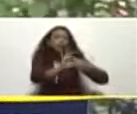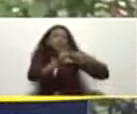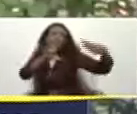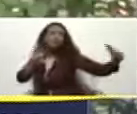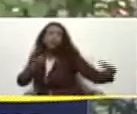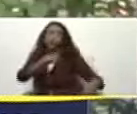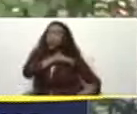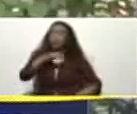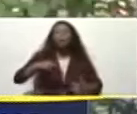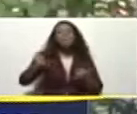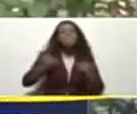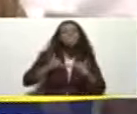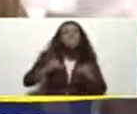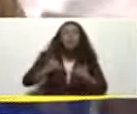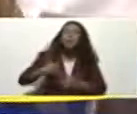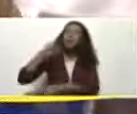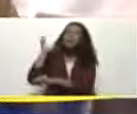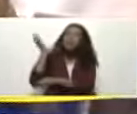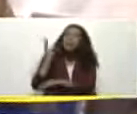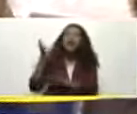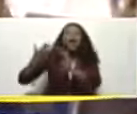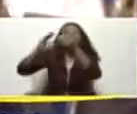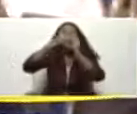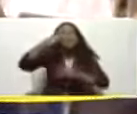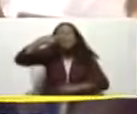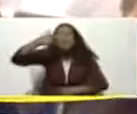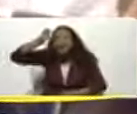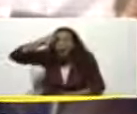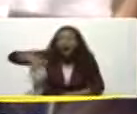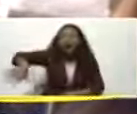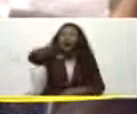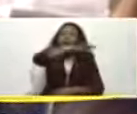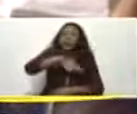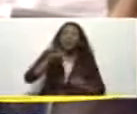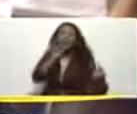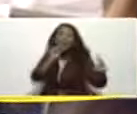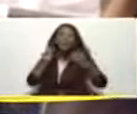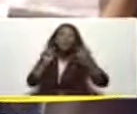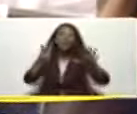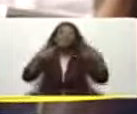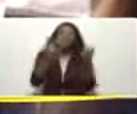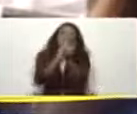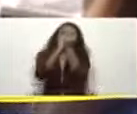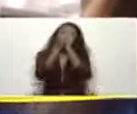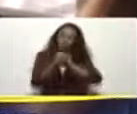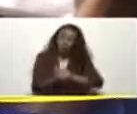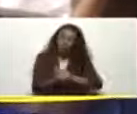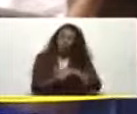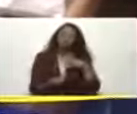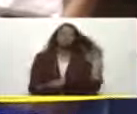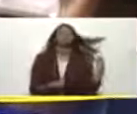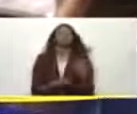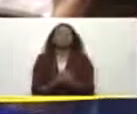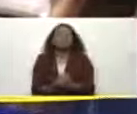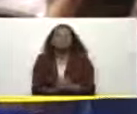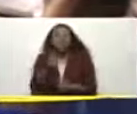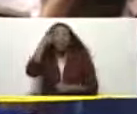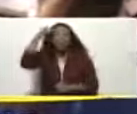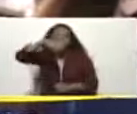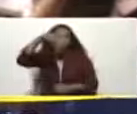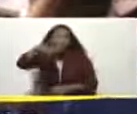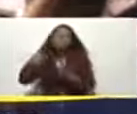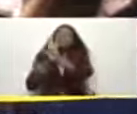definido nosotras en asambleas populares, durante el debate de las 7 transformaciones. Y hoy